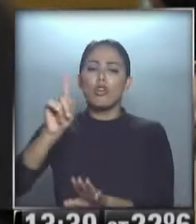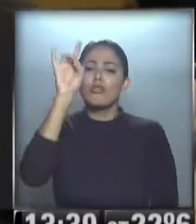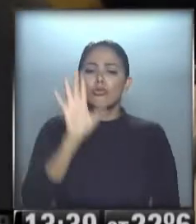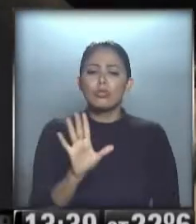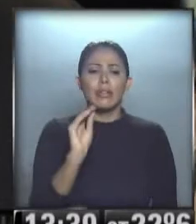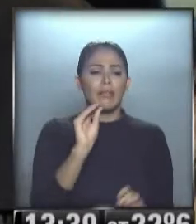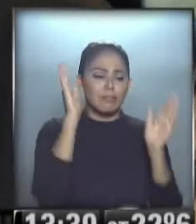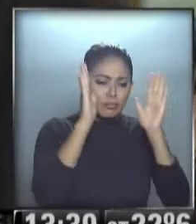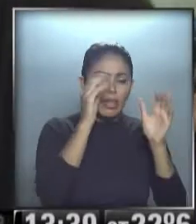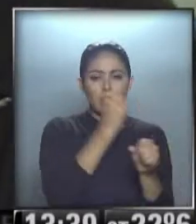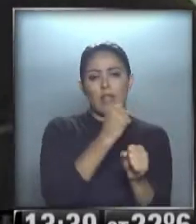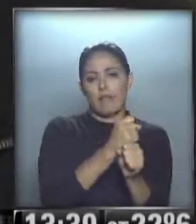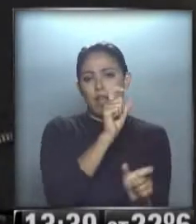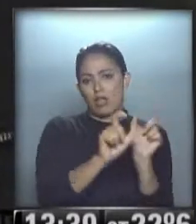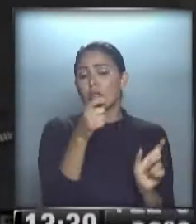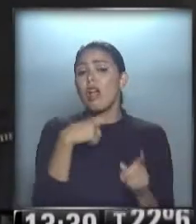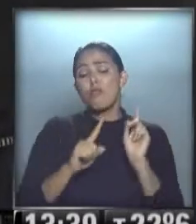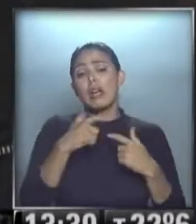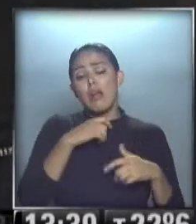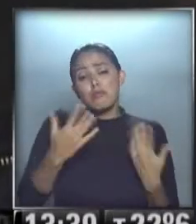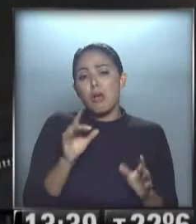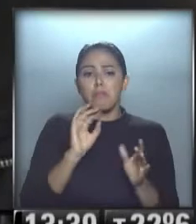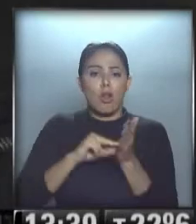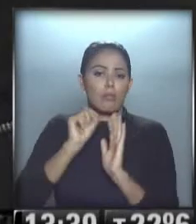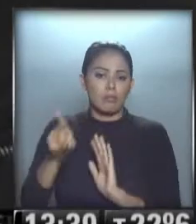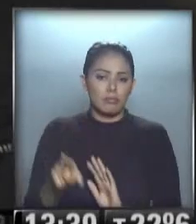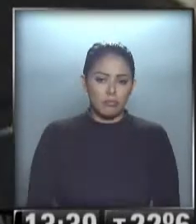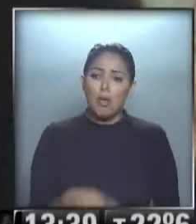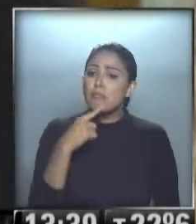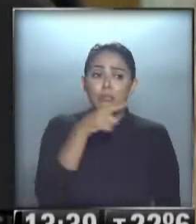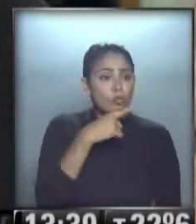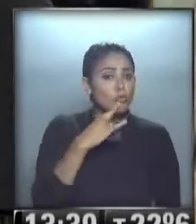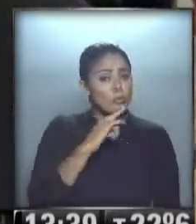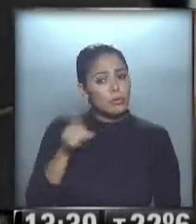que hay son los trabajadores. Si alguno lo quiere aprovechar o no, es problema de ellos. Pregúntenselo a nadie.